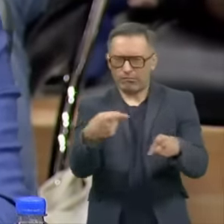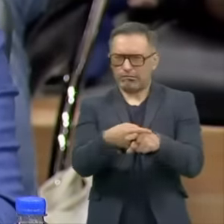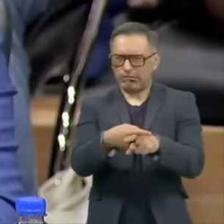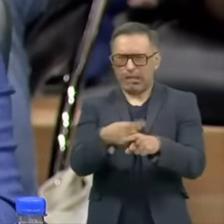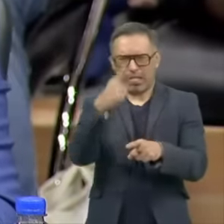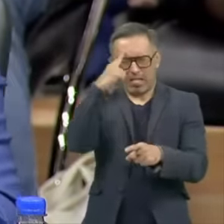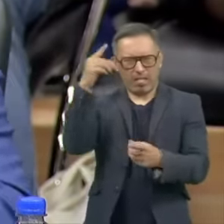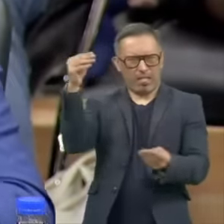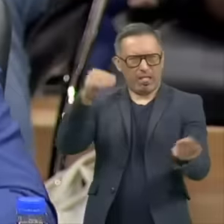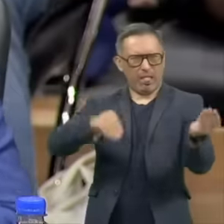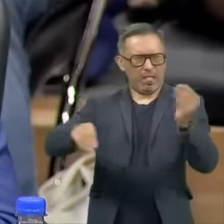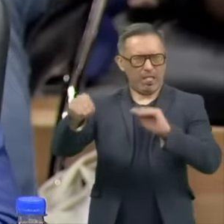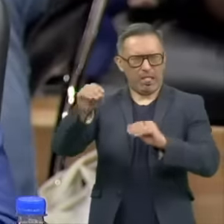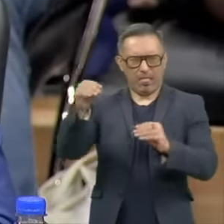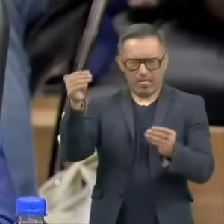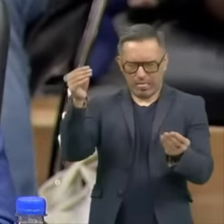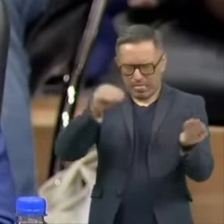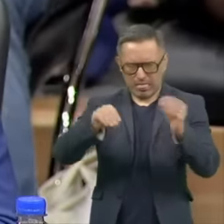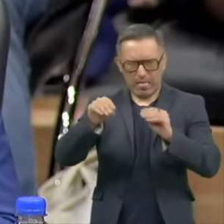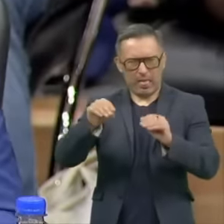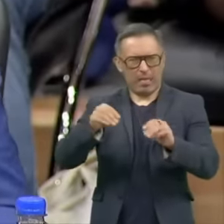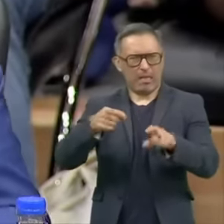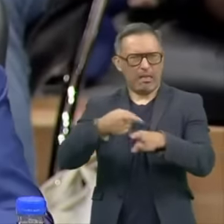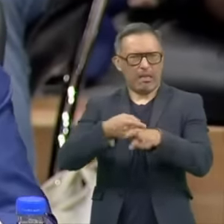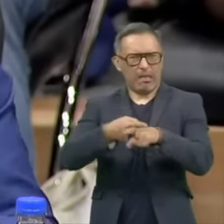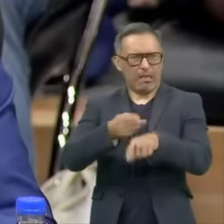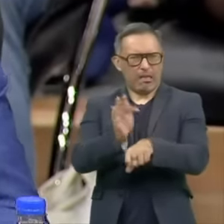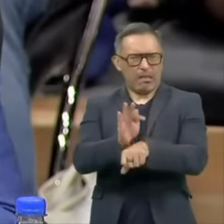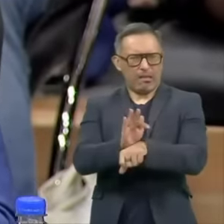popular expresada en las urnas.